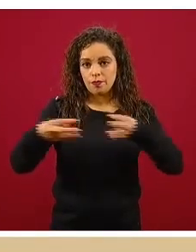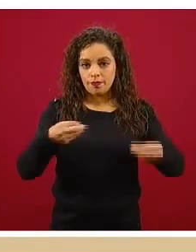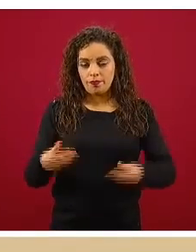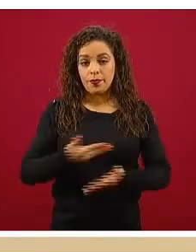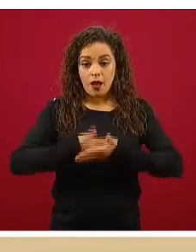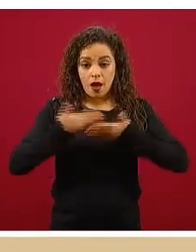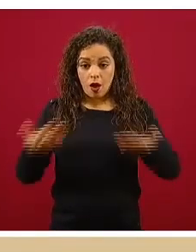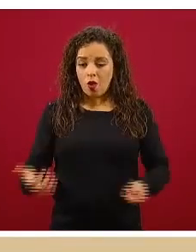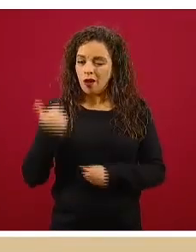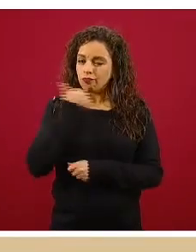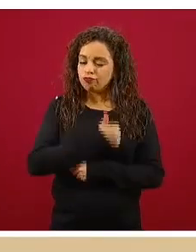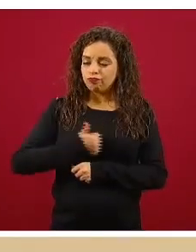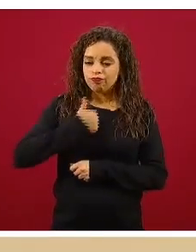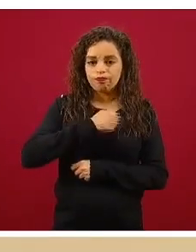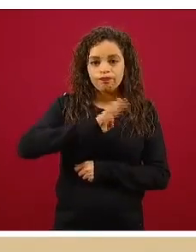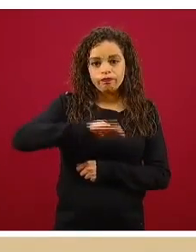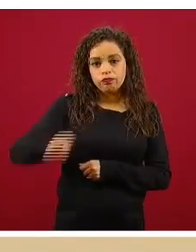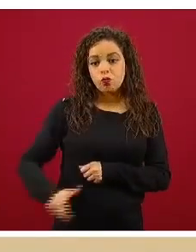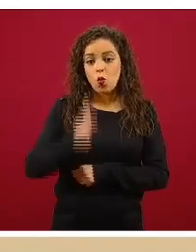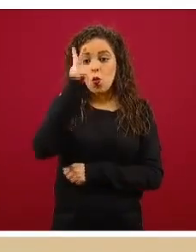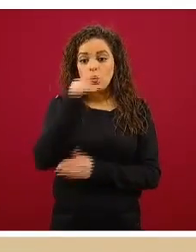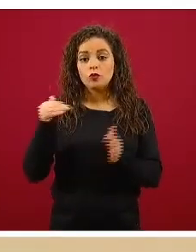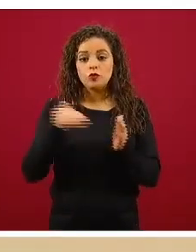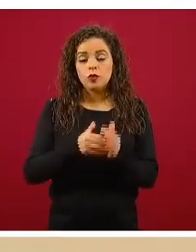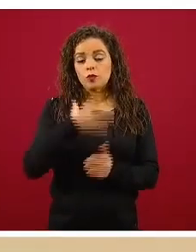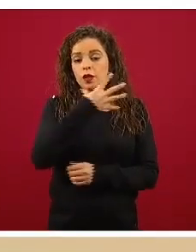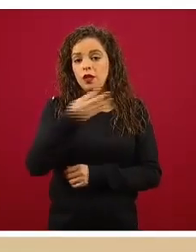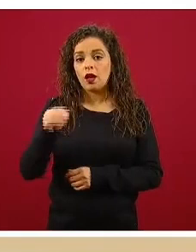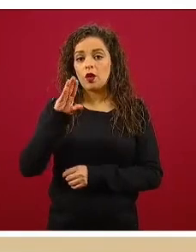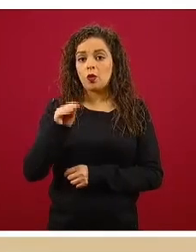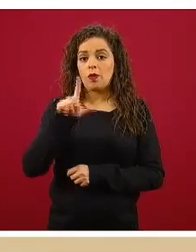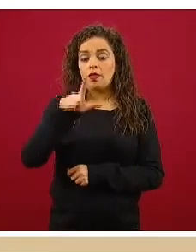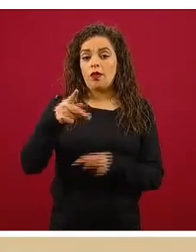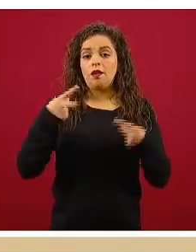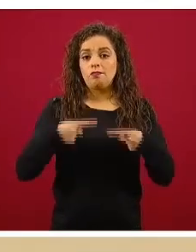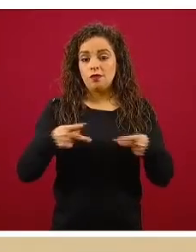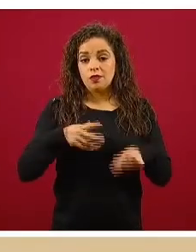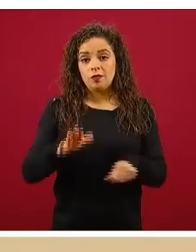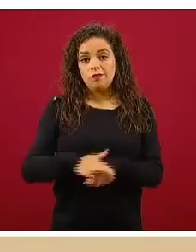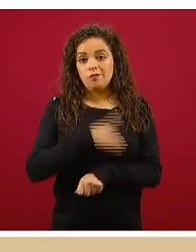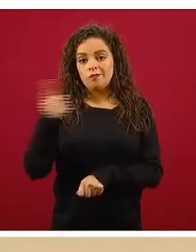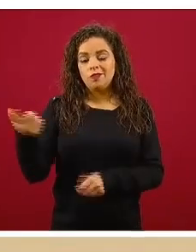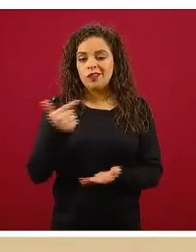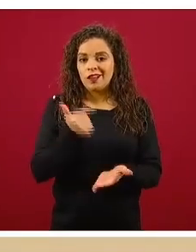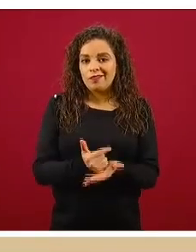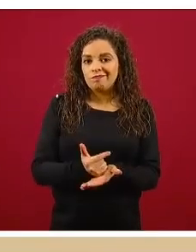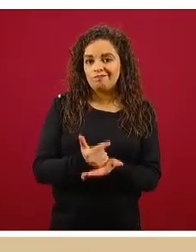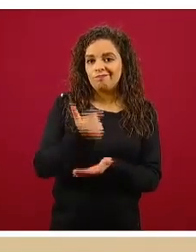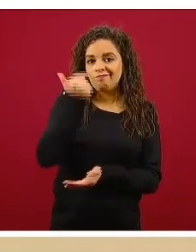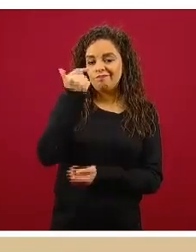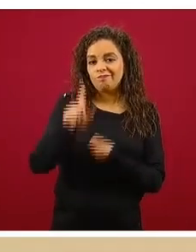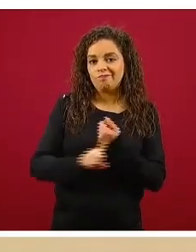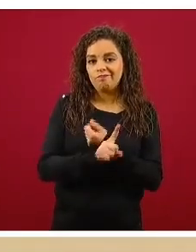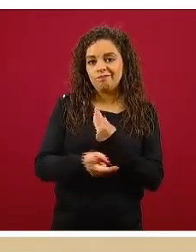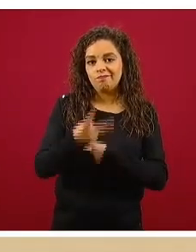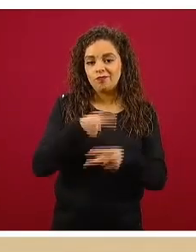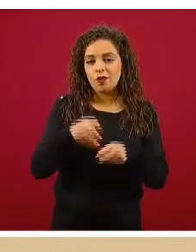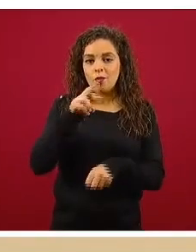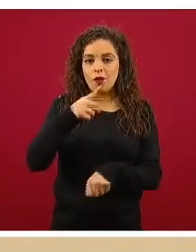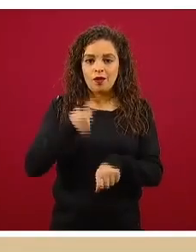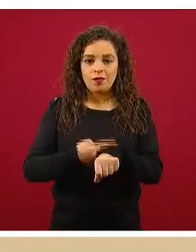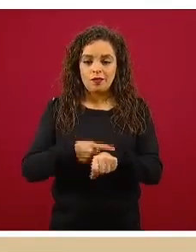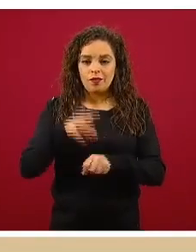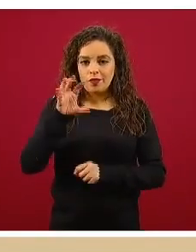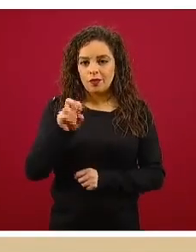fallecido 8.597 personas a consecuencia de las complicaciones de COVID-19. Veamos